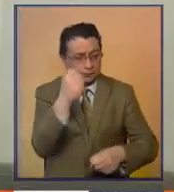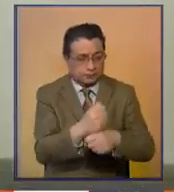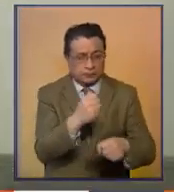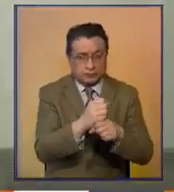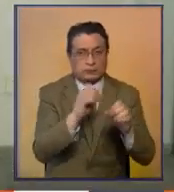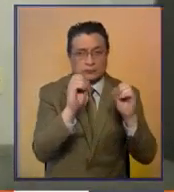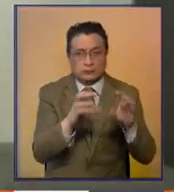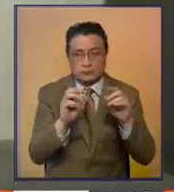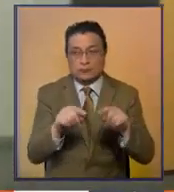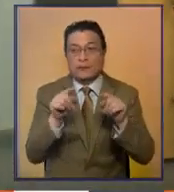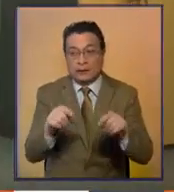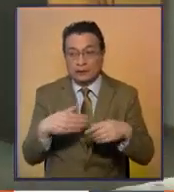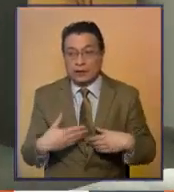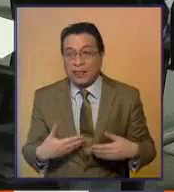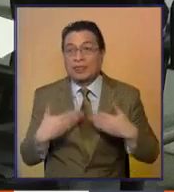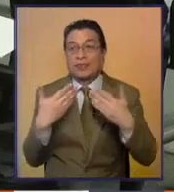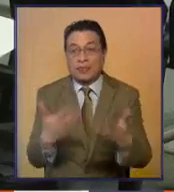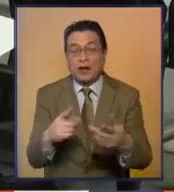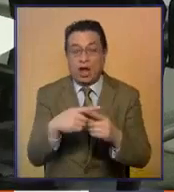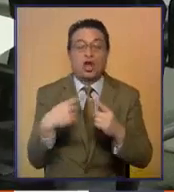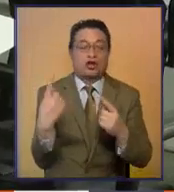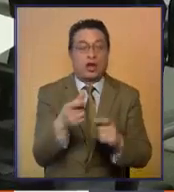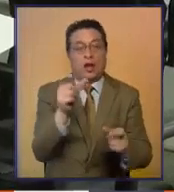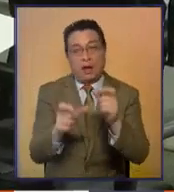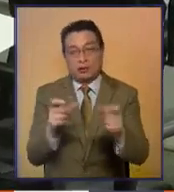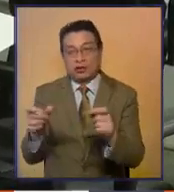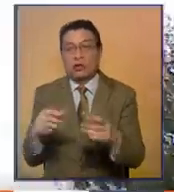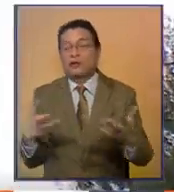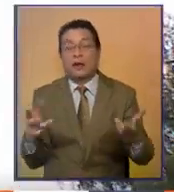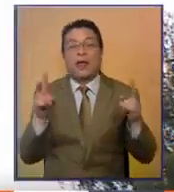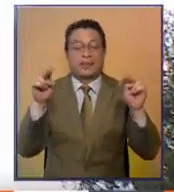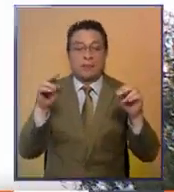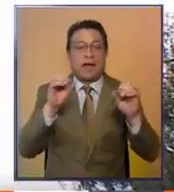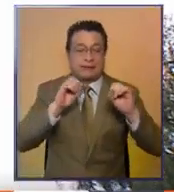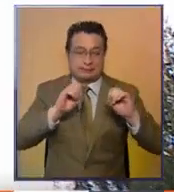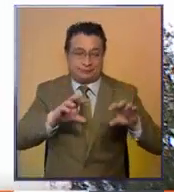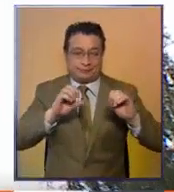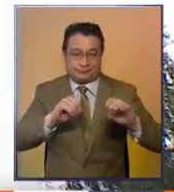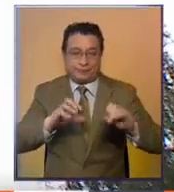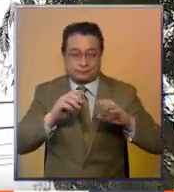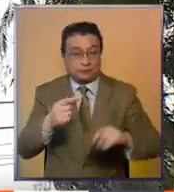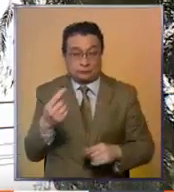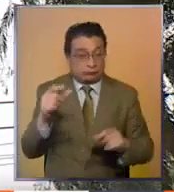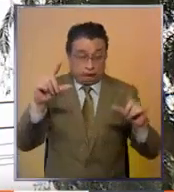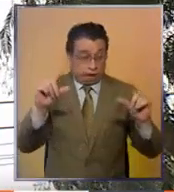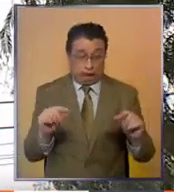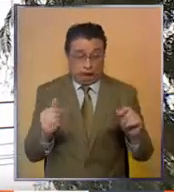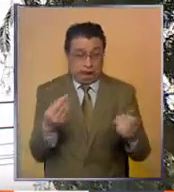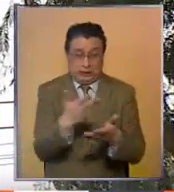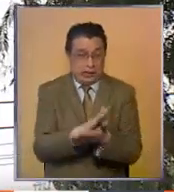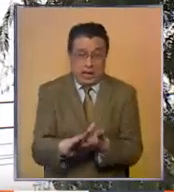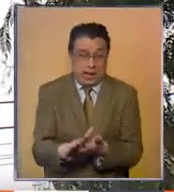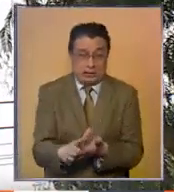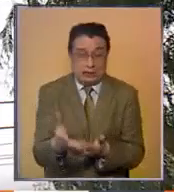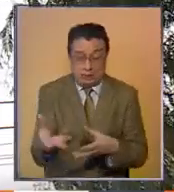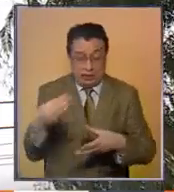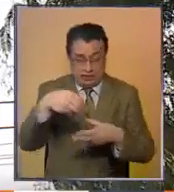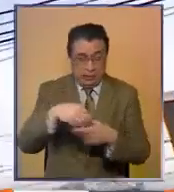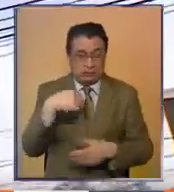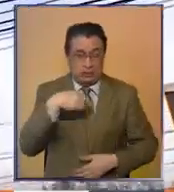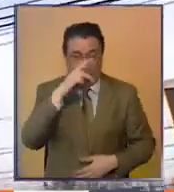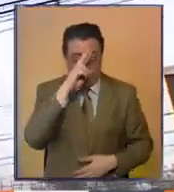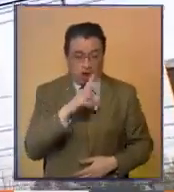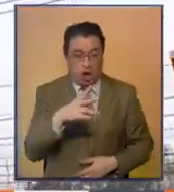lo que nosotros ofrecemos hacia nuestros clientes en el ámbito de capacitación es de costo cero, o sea, es gratuito. Por lo tanto, nuestro rol,